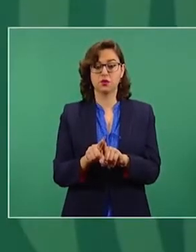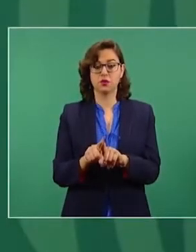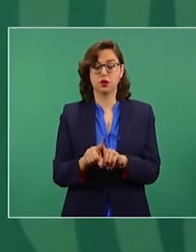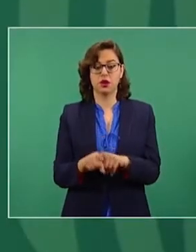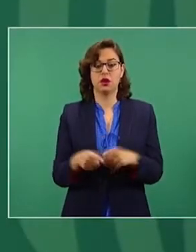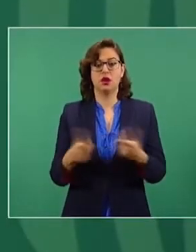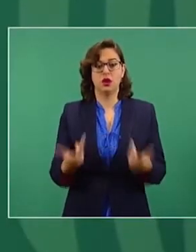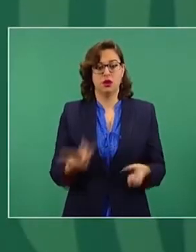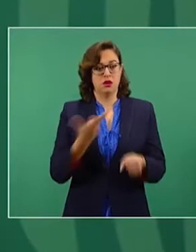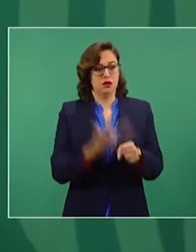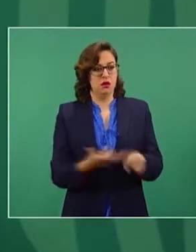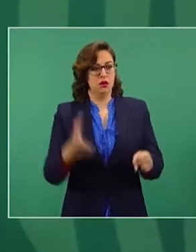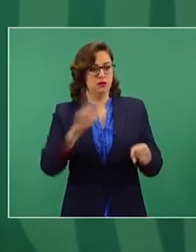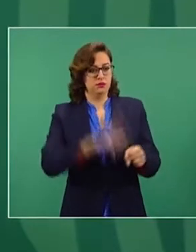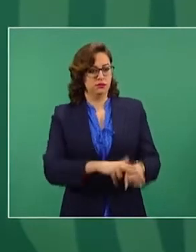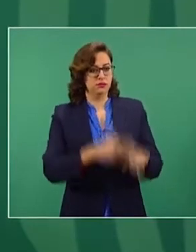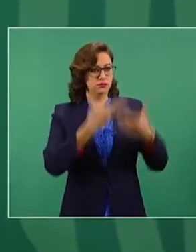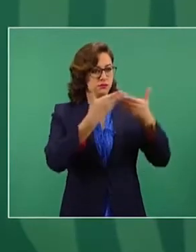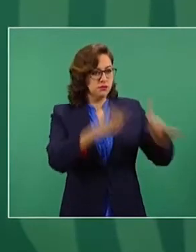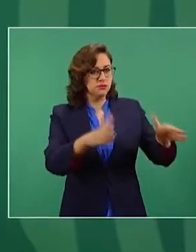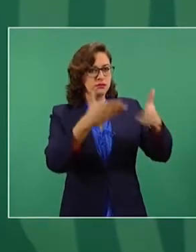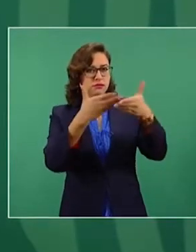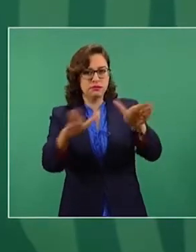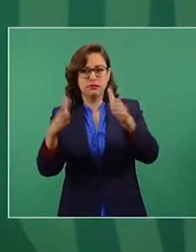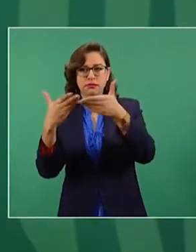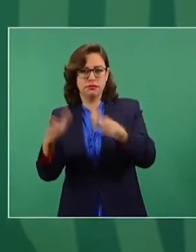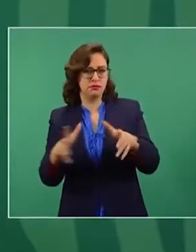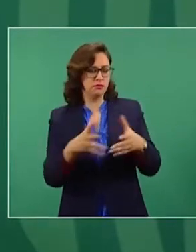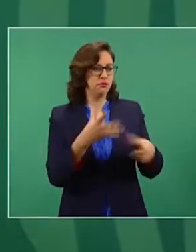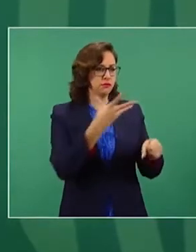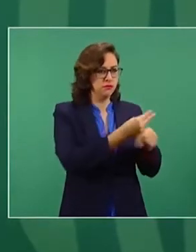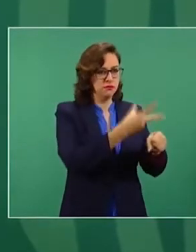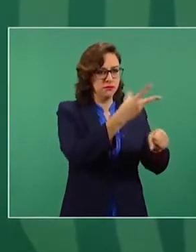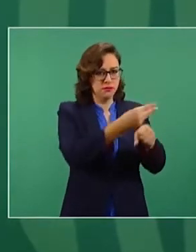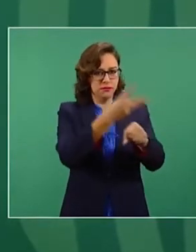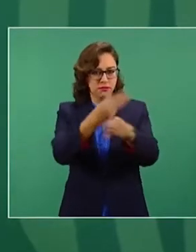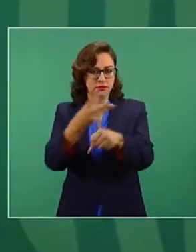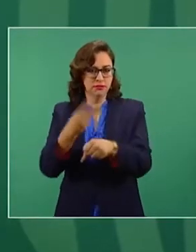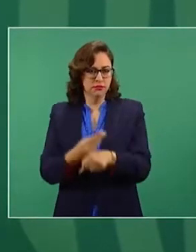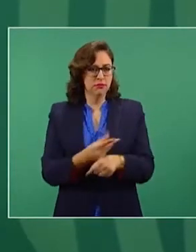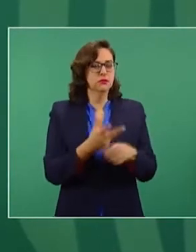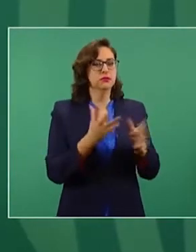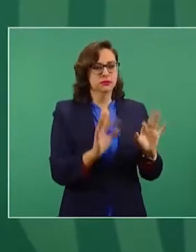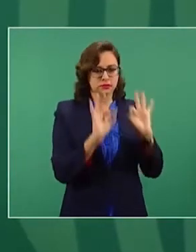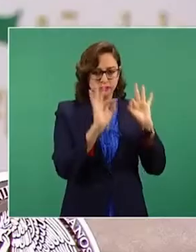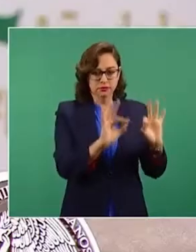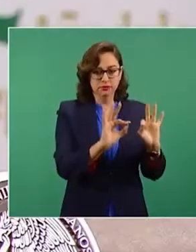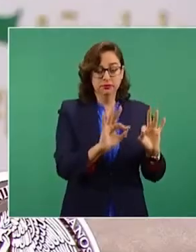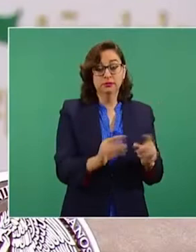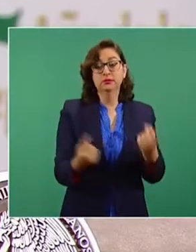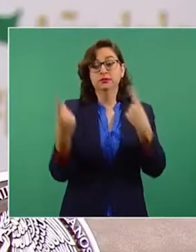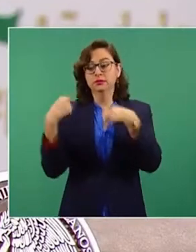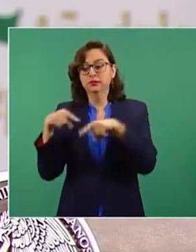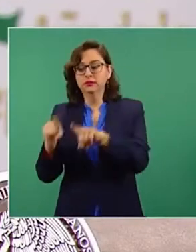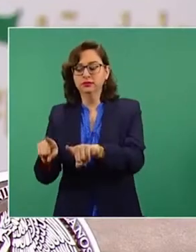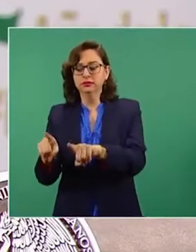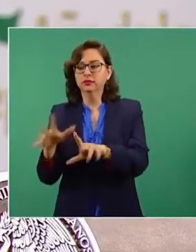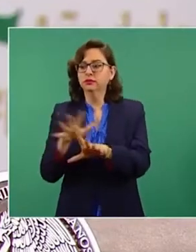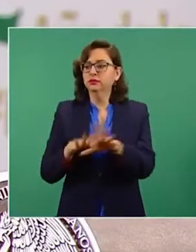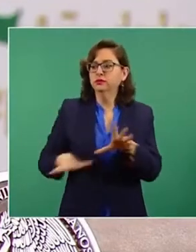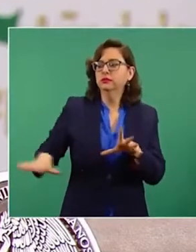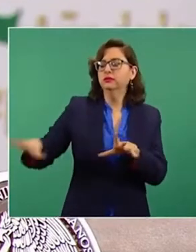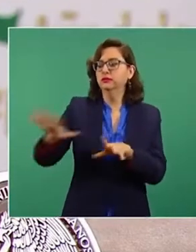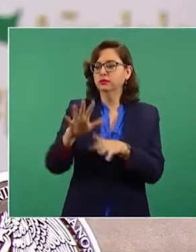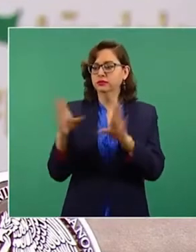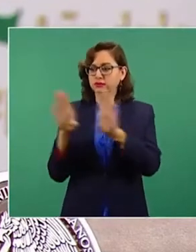subsecretario de Prevención y Promoción de la Salud, Hugo López-Gatell, afirmara que es mentira la falta de tratamientos y que es una intención casi golpista, el director de Nariz